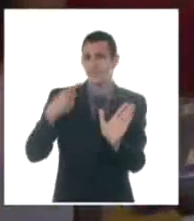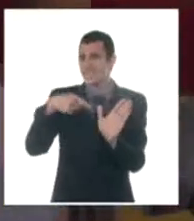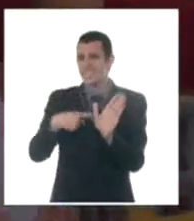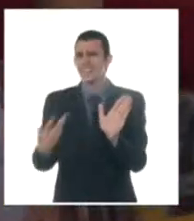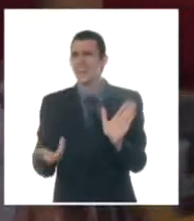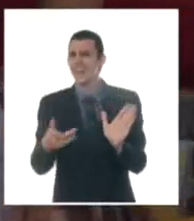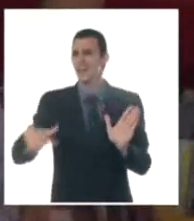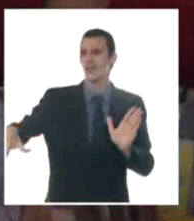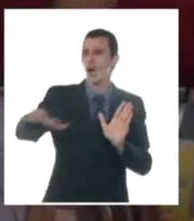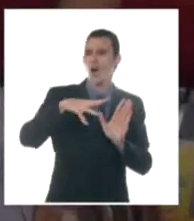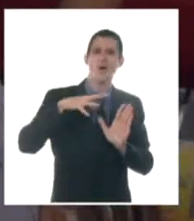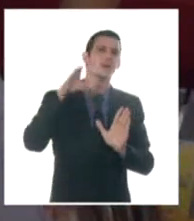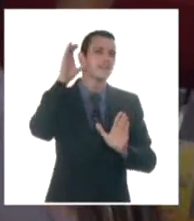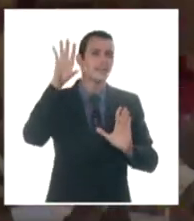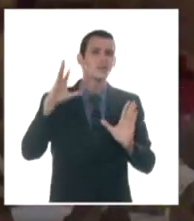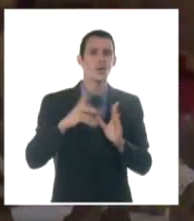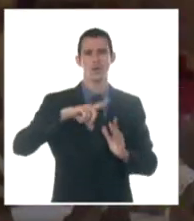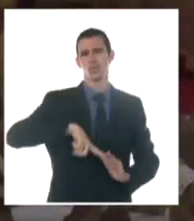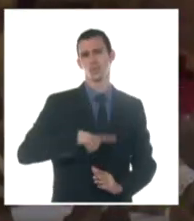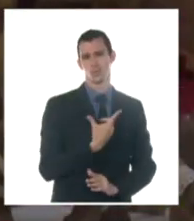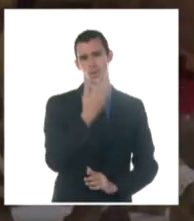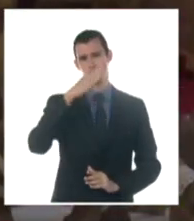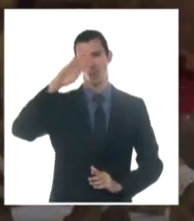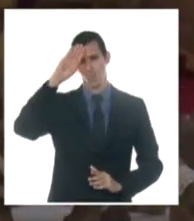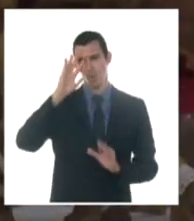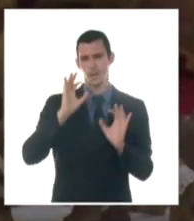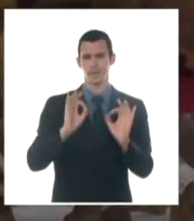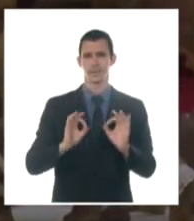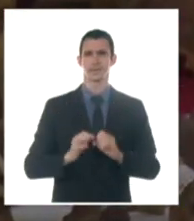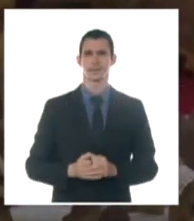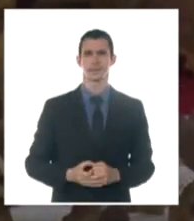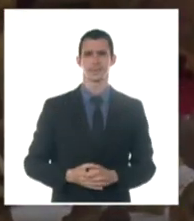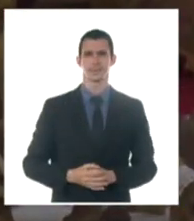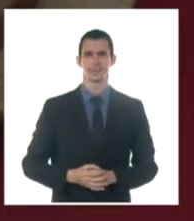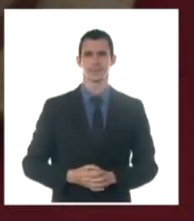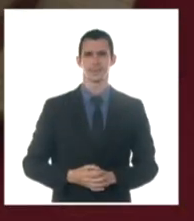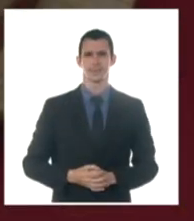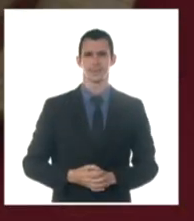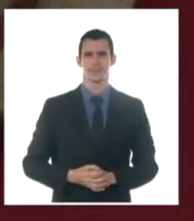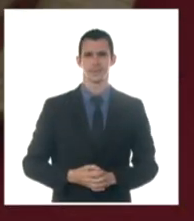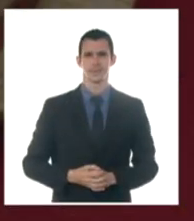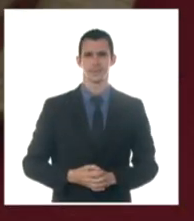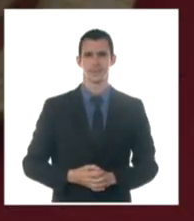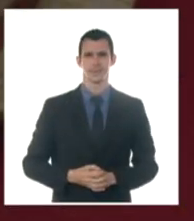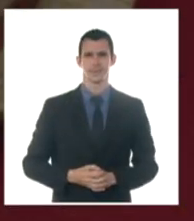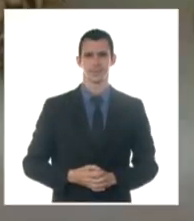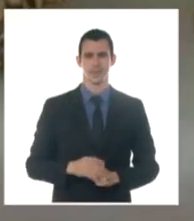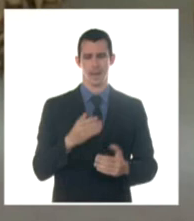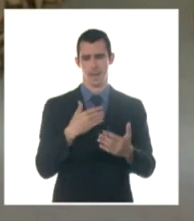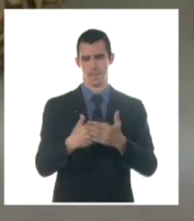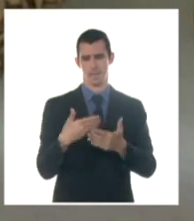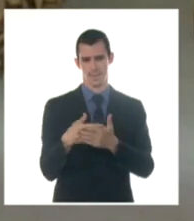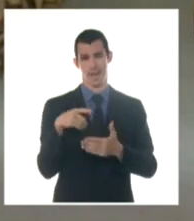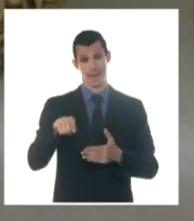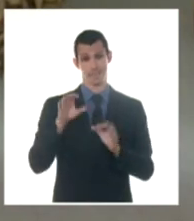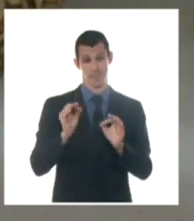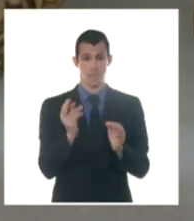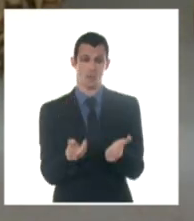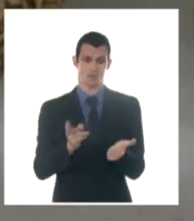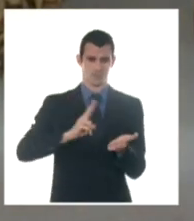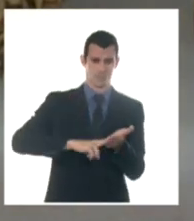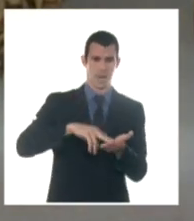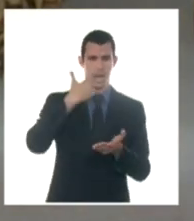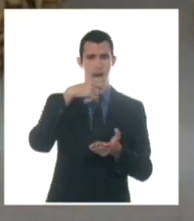Presencia Latinoamericana S.A., Prelasa, integra el sistema de empresas pertenecientes a Artex. Comercializan en México